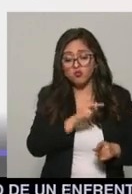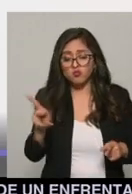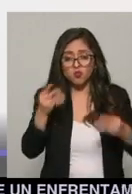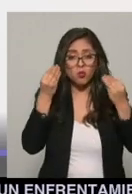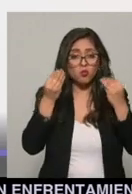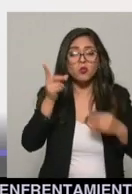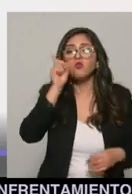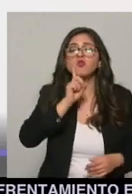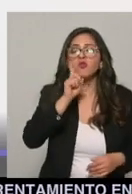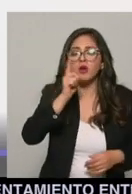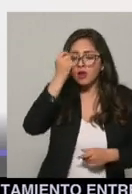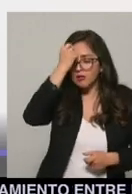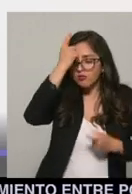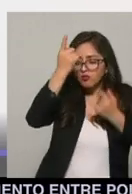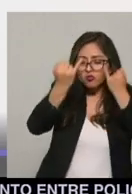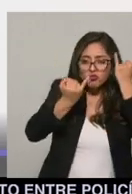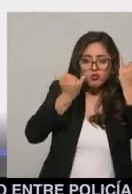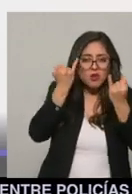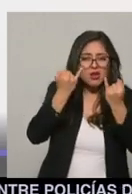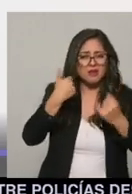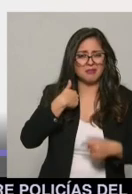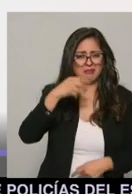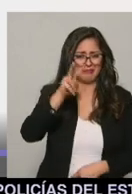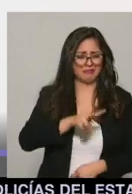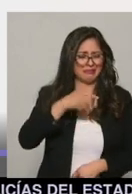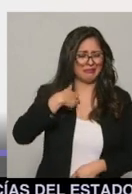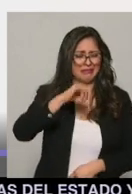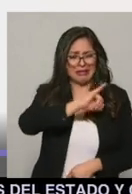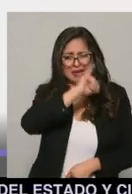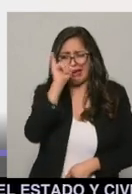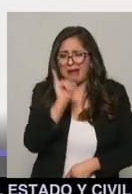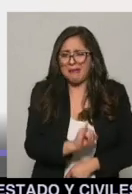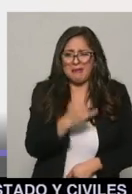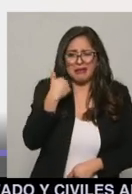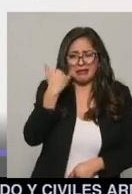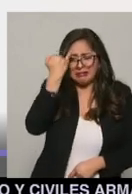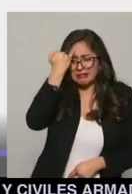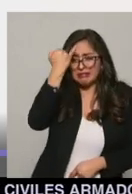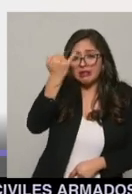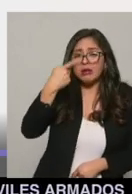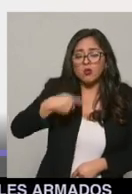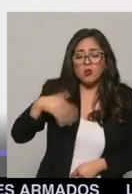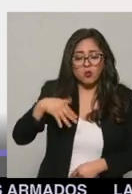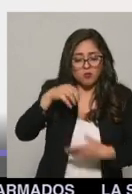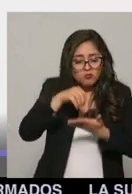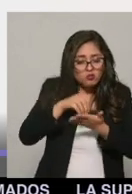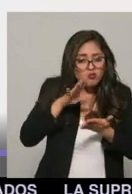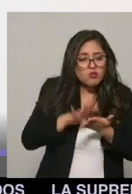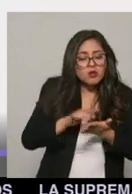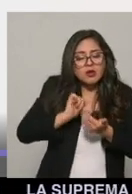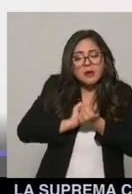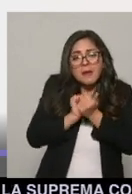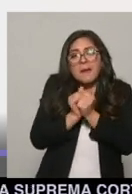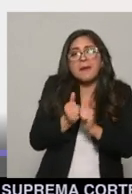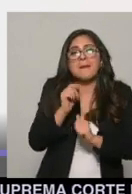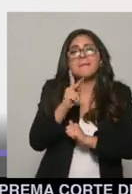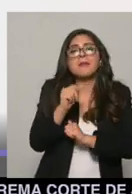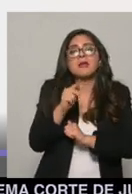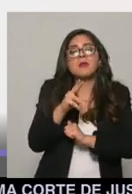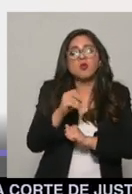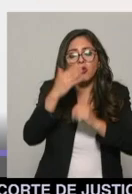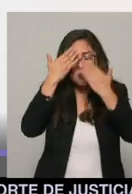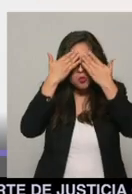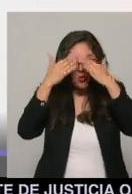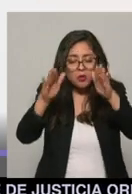algo, bueno, yo no me imaginé que las mujeres estuvieran tan comprometidas con la cuestión de patrimonio del conocimiento hasta que me